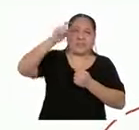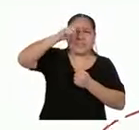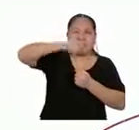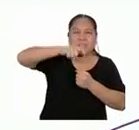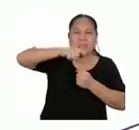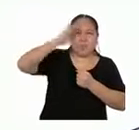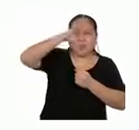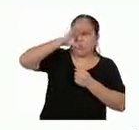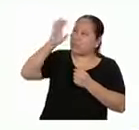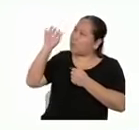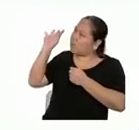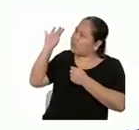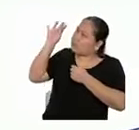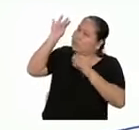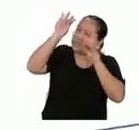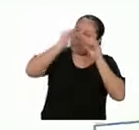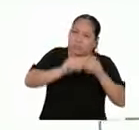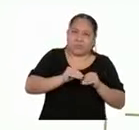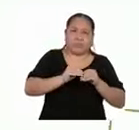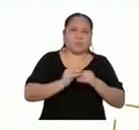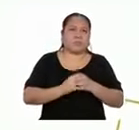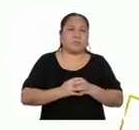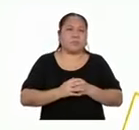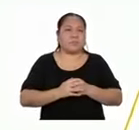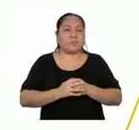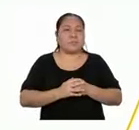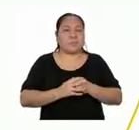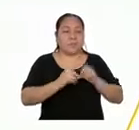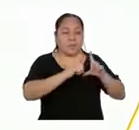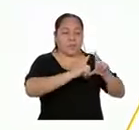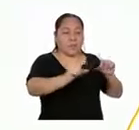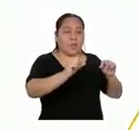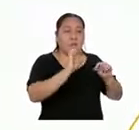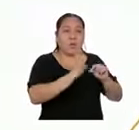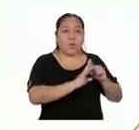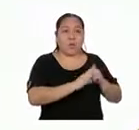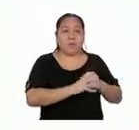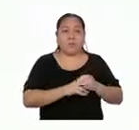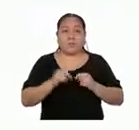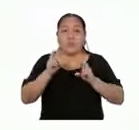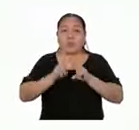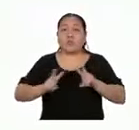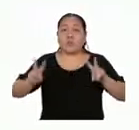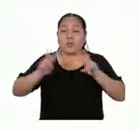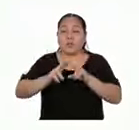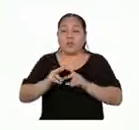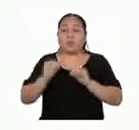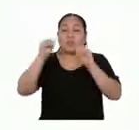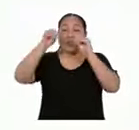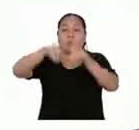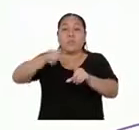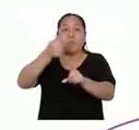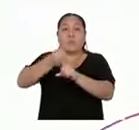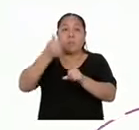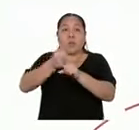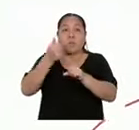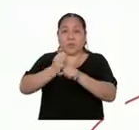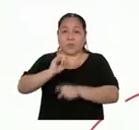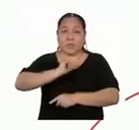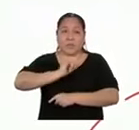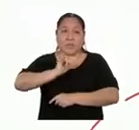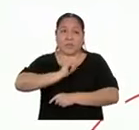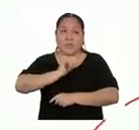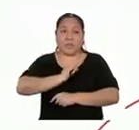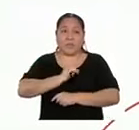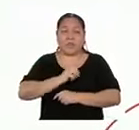ancestros. Párrafo 4. Subtema. Los valores que constituyen nuestra identidad. Idea principal. Los